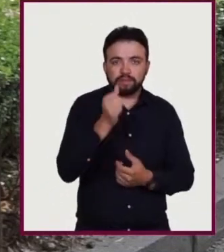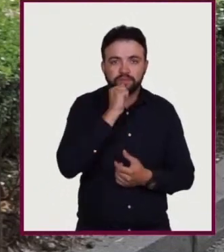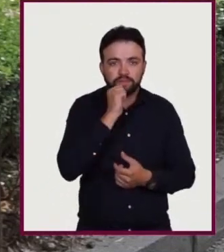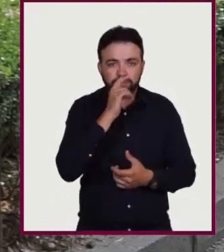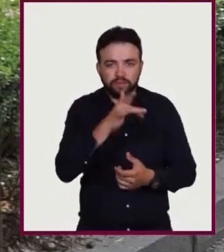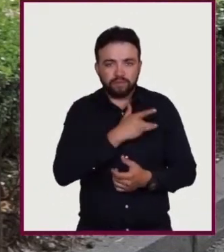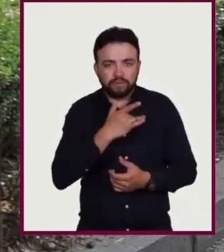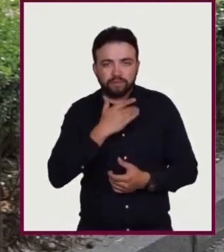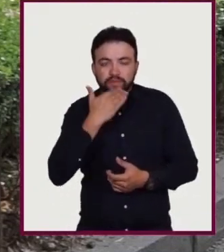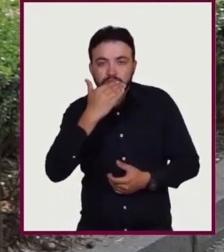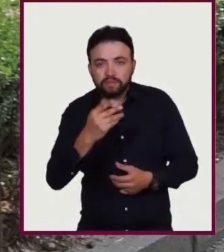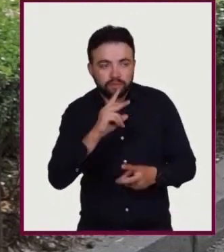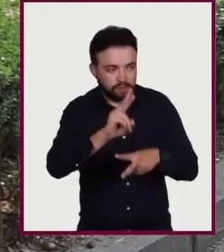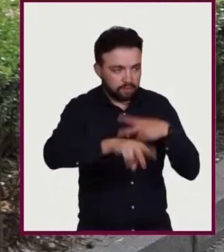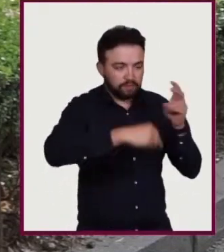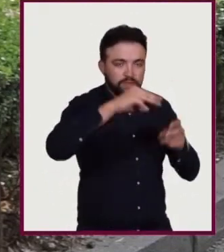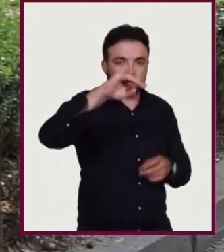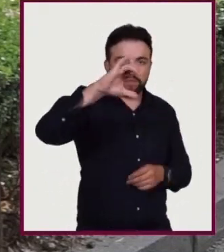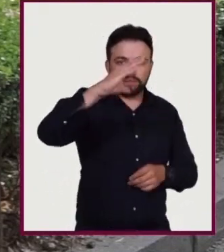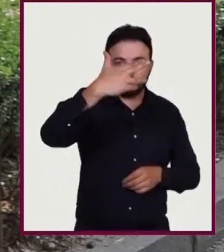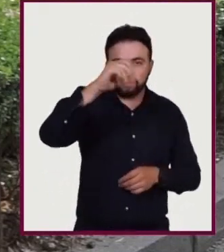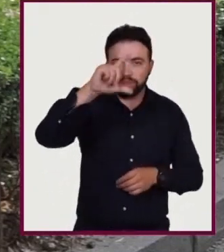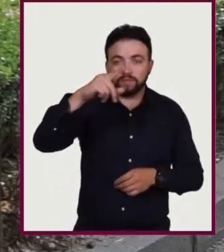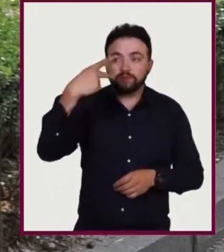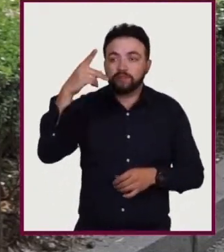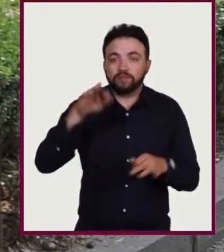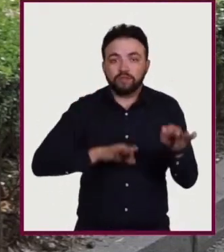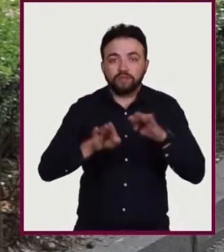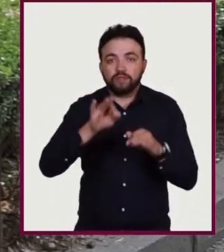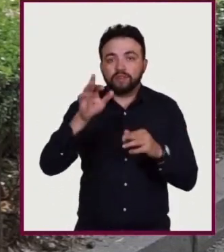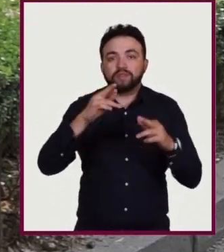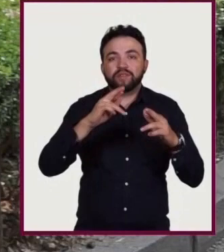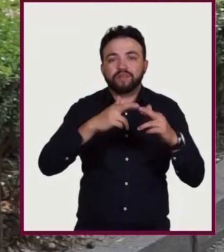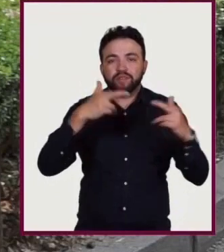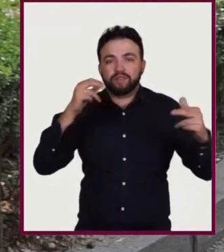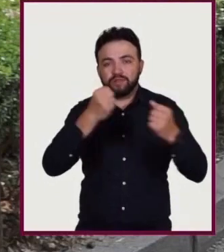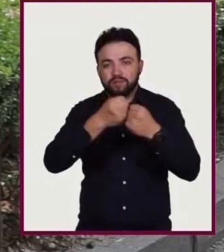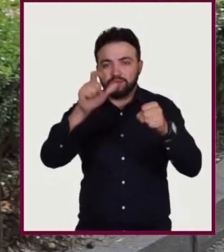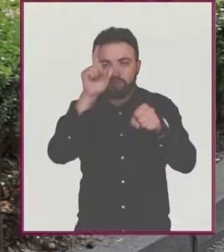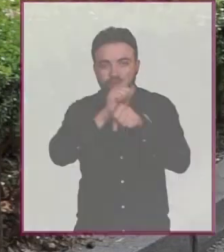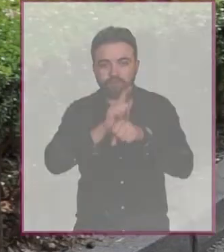de la mano de los artistas a conocer su trabajo en las redes sociales, bajo el nombre de